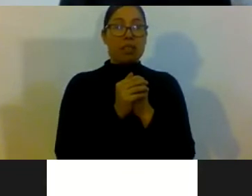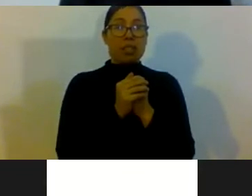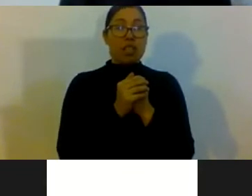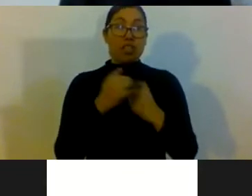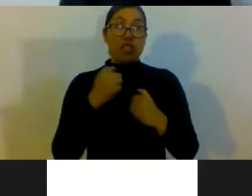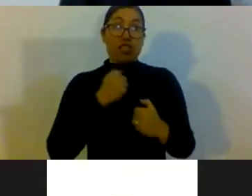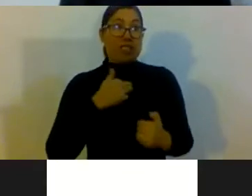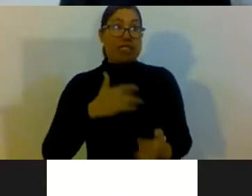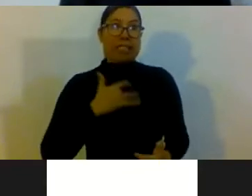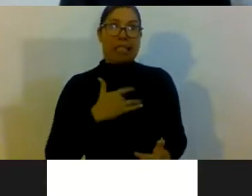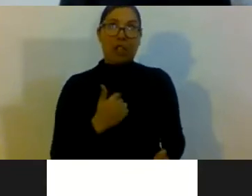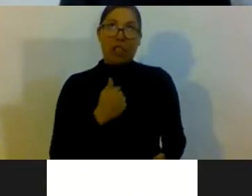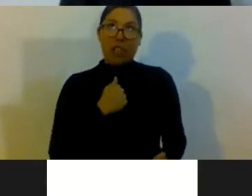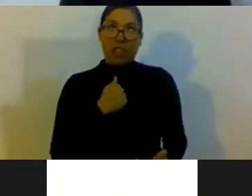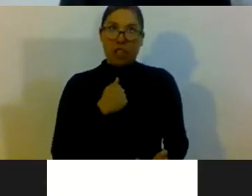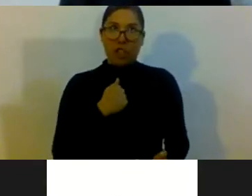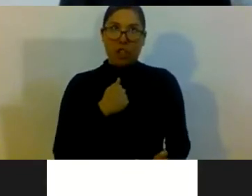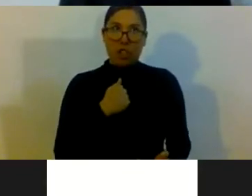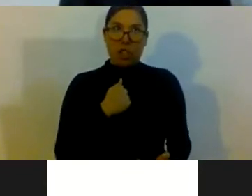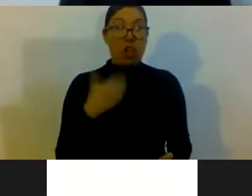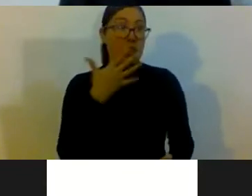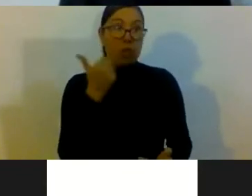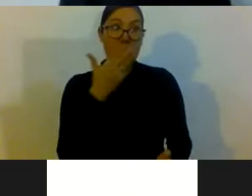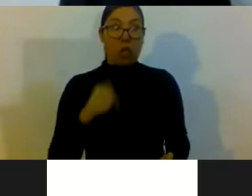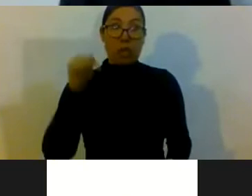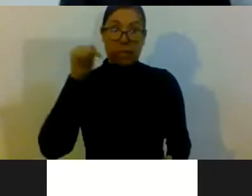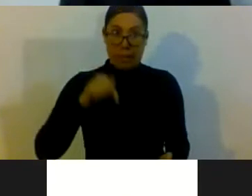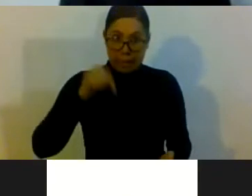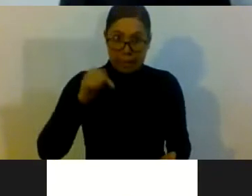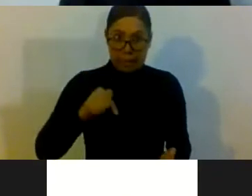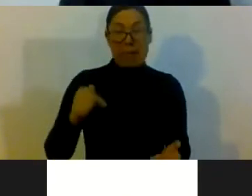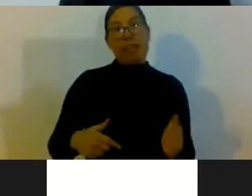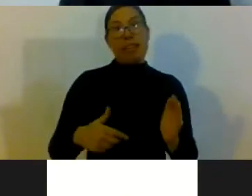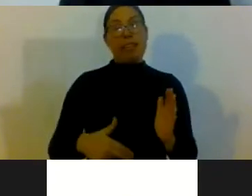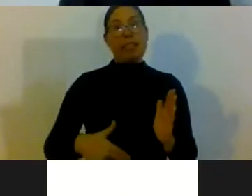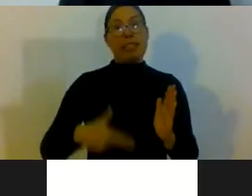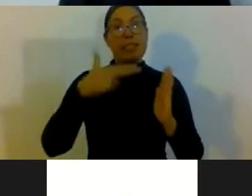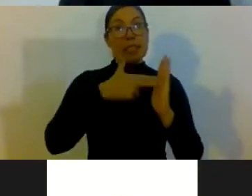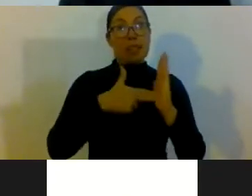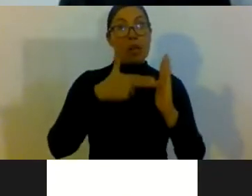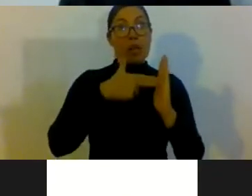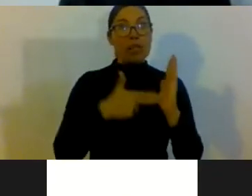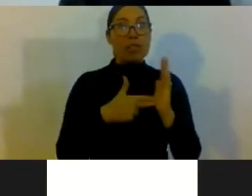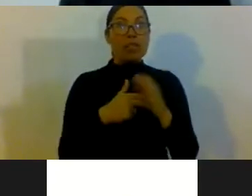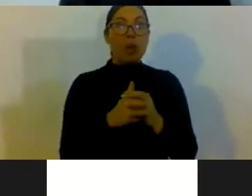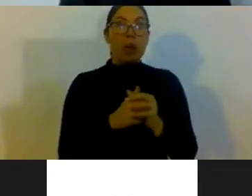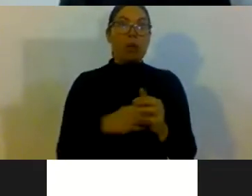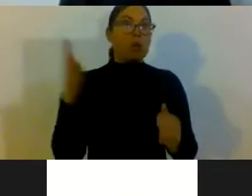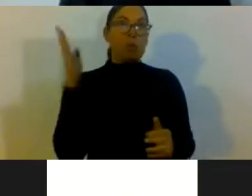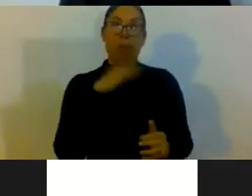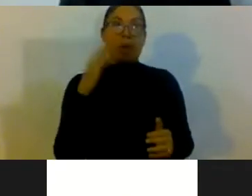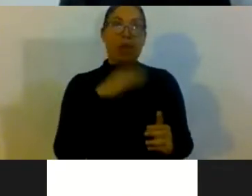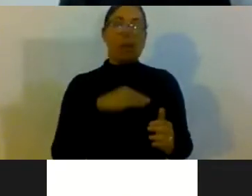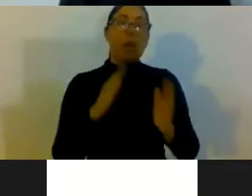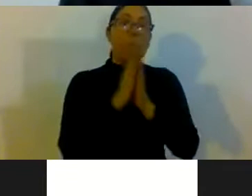estuvo muy buena, entonces sí me gustaría que en ese sentido estuvieran más atentas, no sé qué sería la